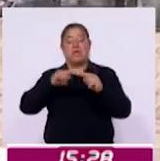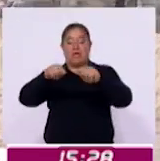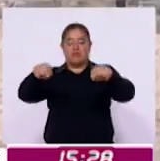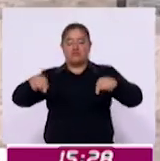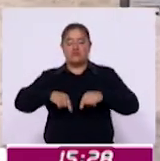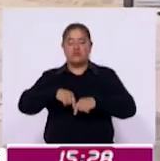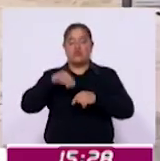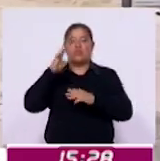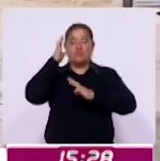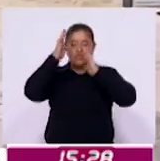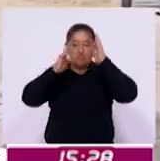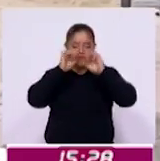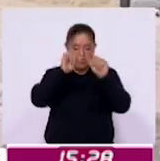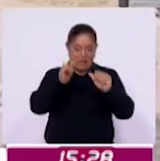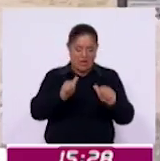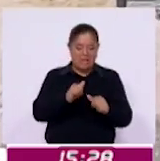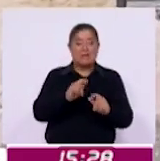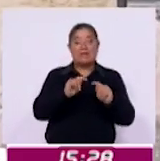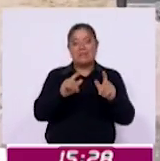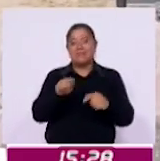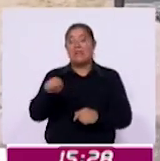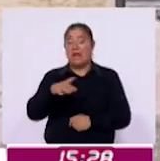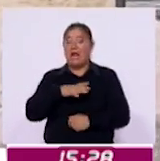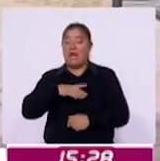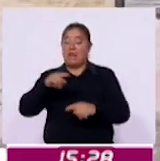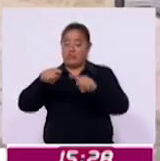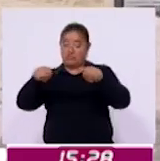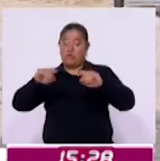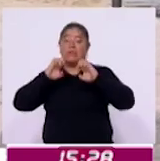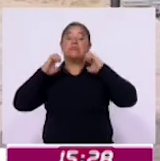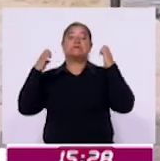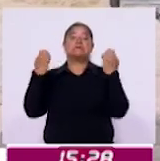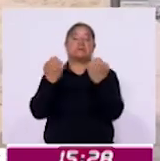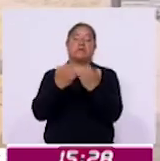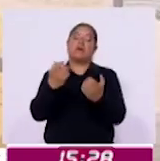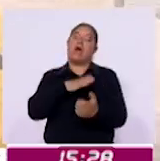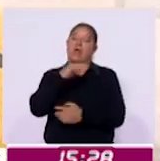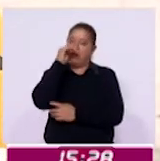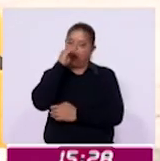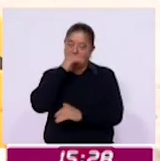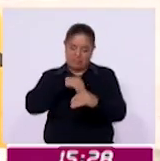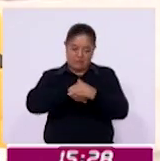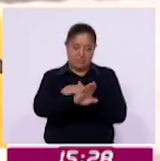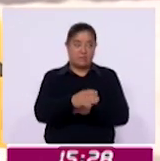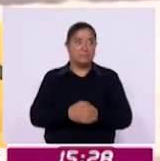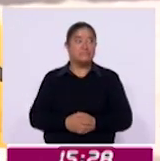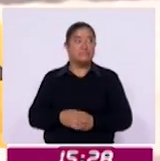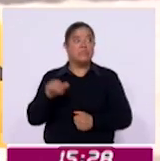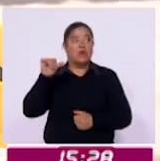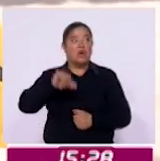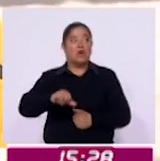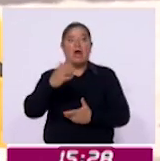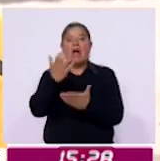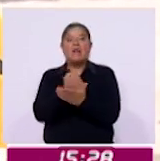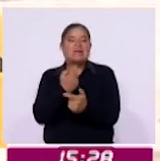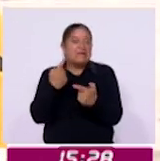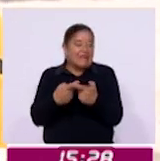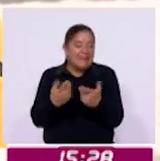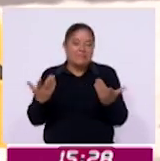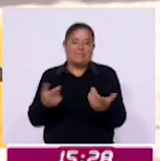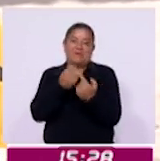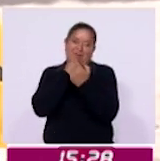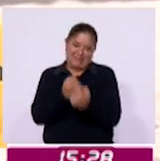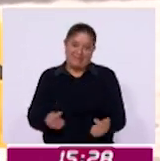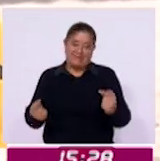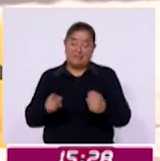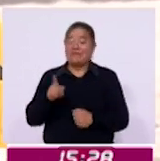Arte de Tlaxcala, donde estuvo instalada uno de los estadios que fue de ingreso gratuito. Hoy los ganones son los niños, porque al final